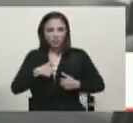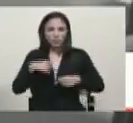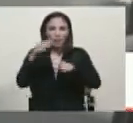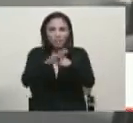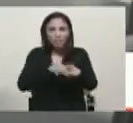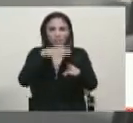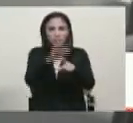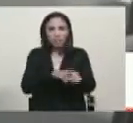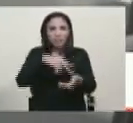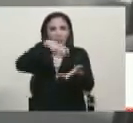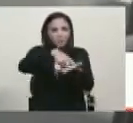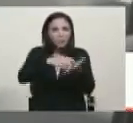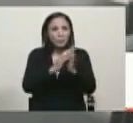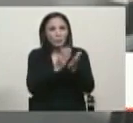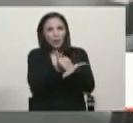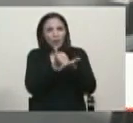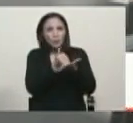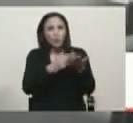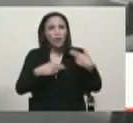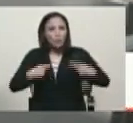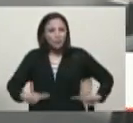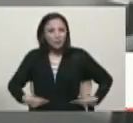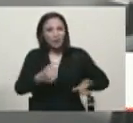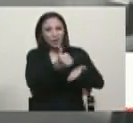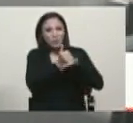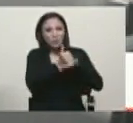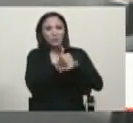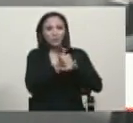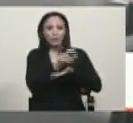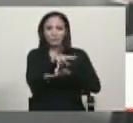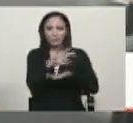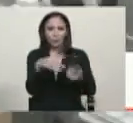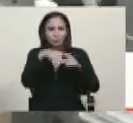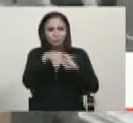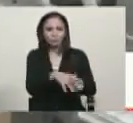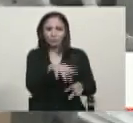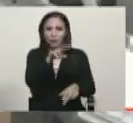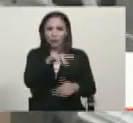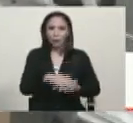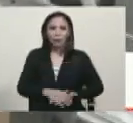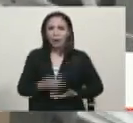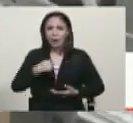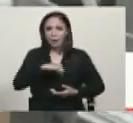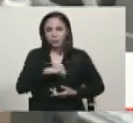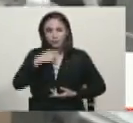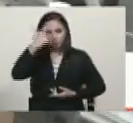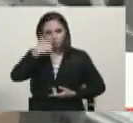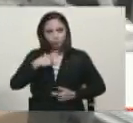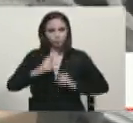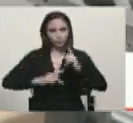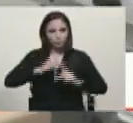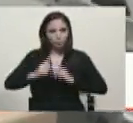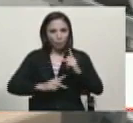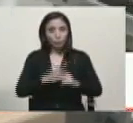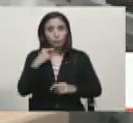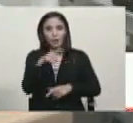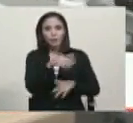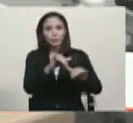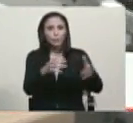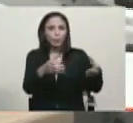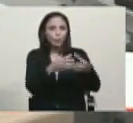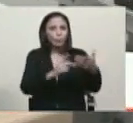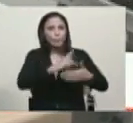nadie, por lo que no aceptamos ayuda humanitaria, porque forma parte del plan de intervención y el